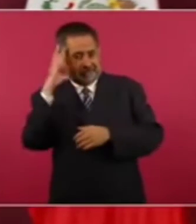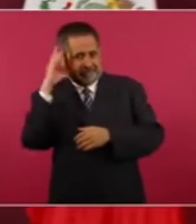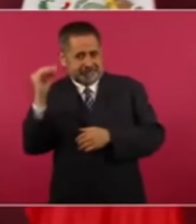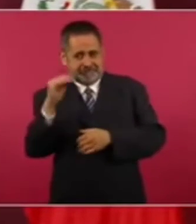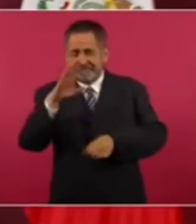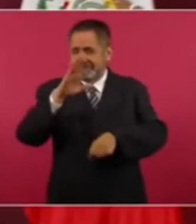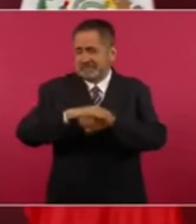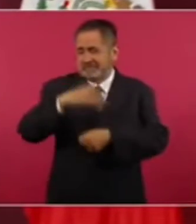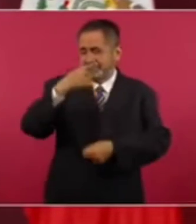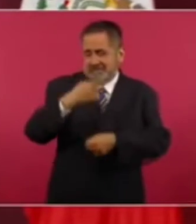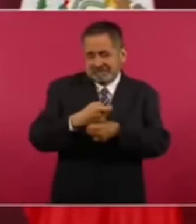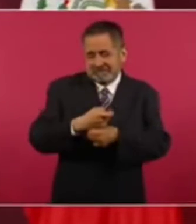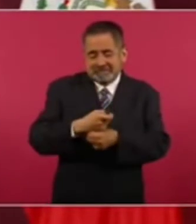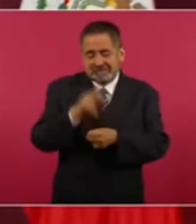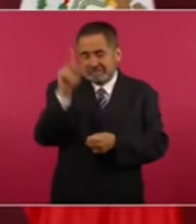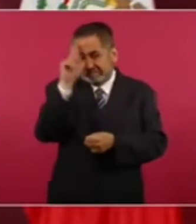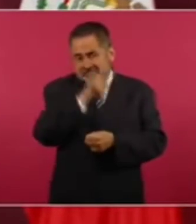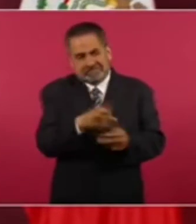con más homicidios